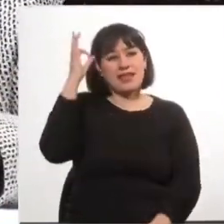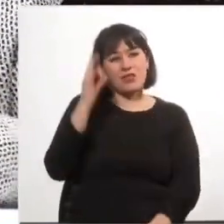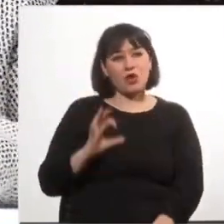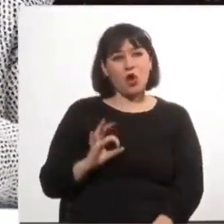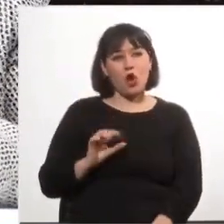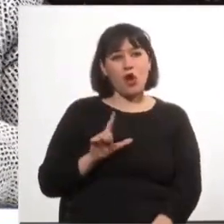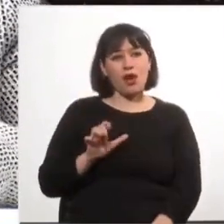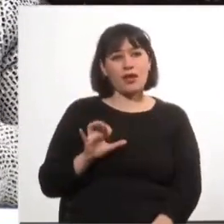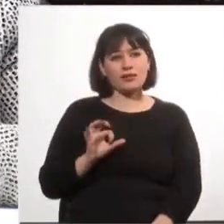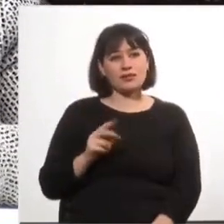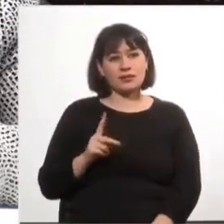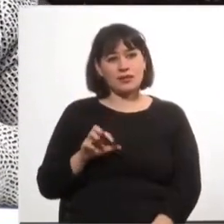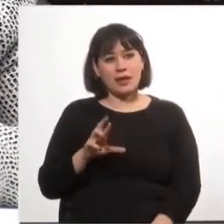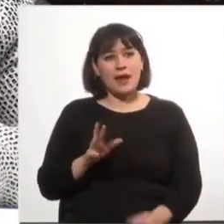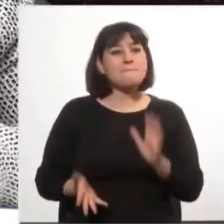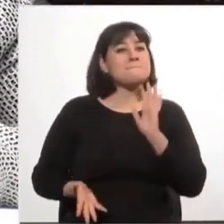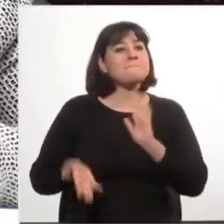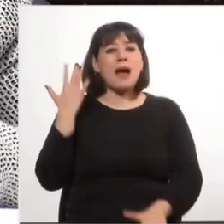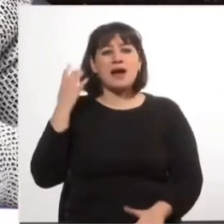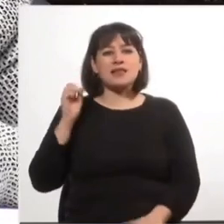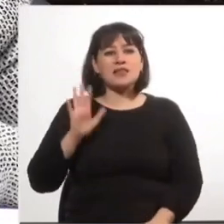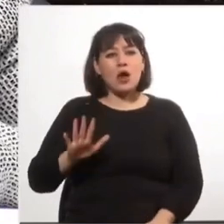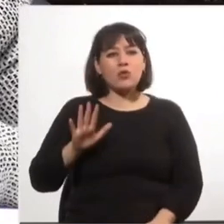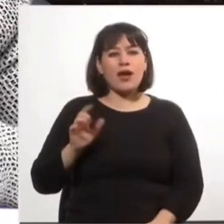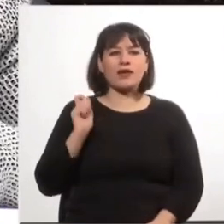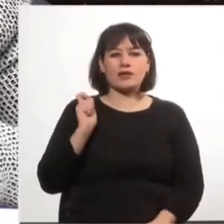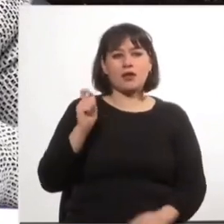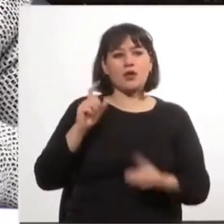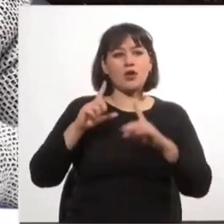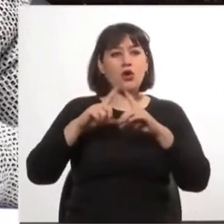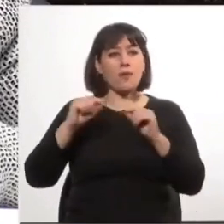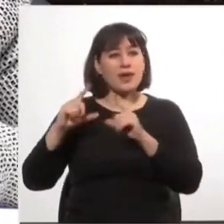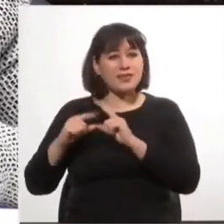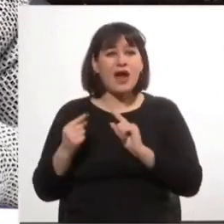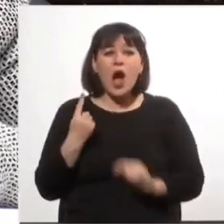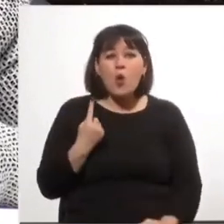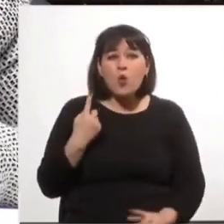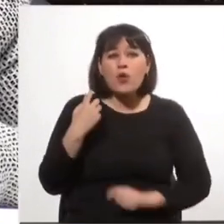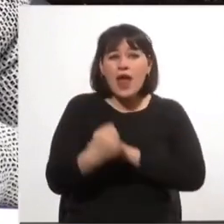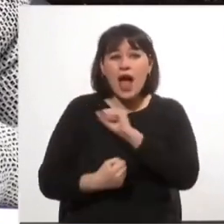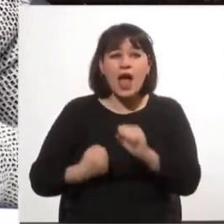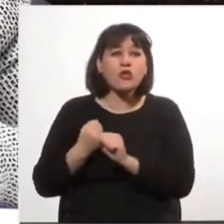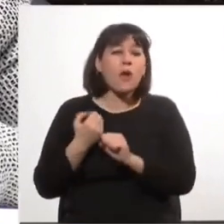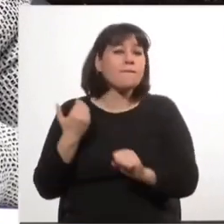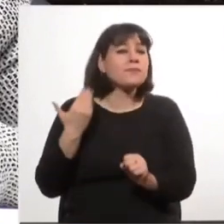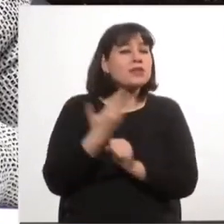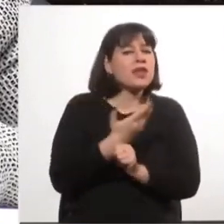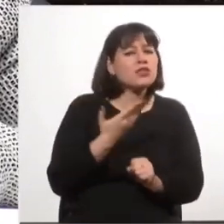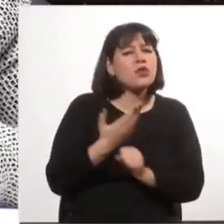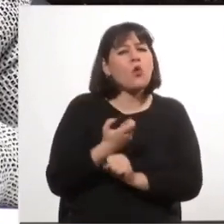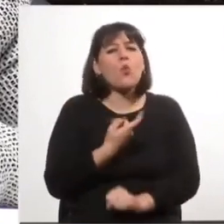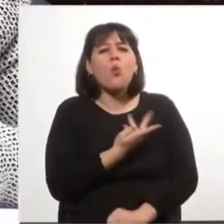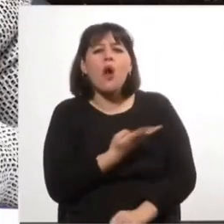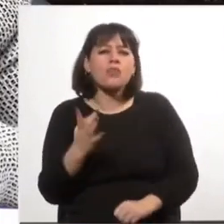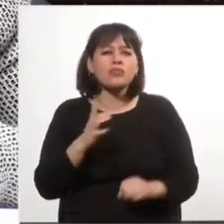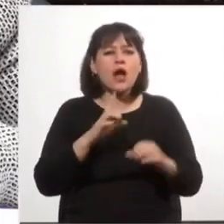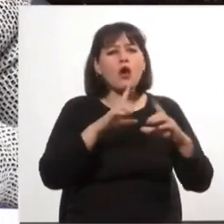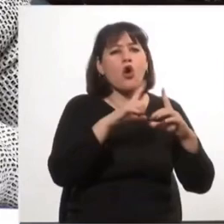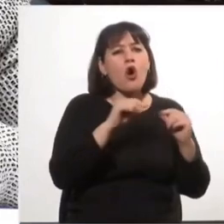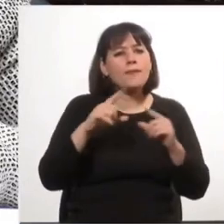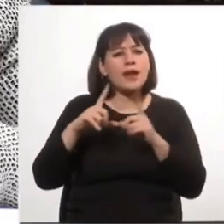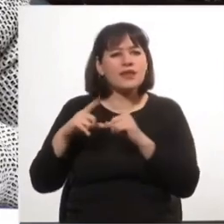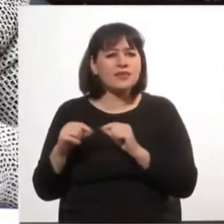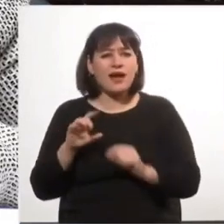Olesker que los mayores deudores son los cooperativistas, se estuvo casi un año pidiendo la nómina de las cooperativas que